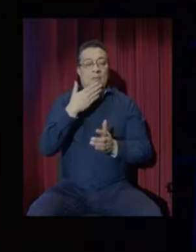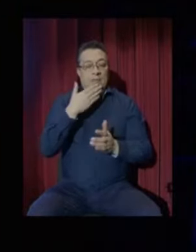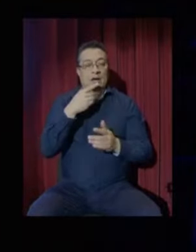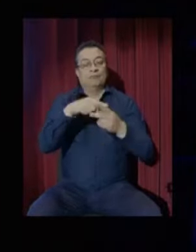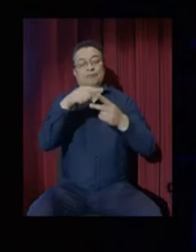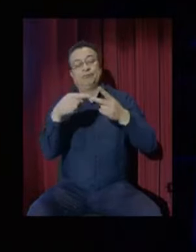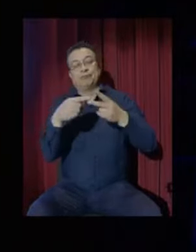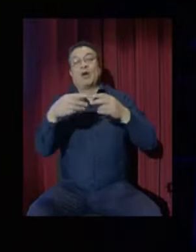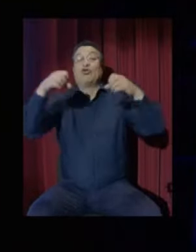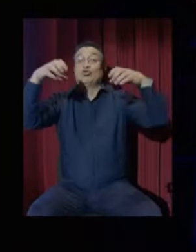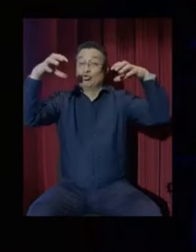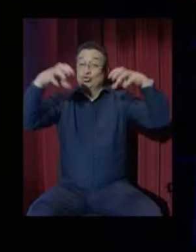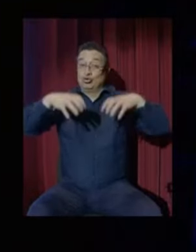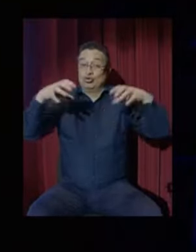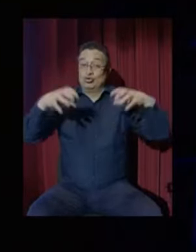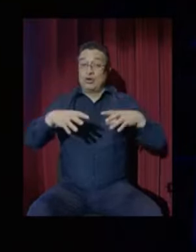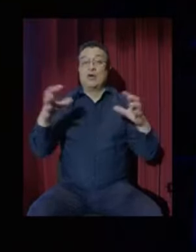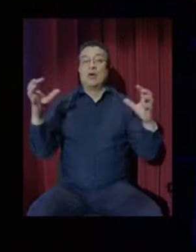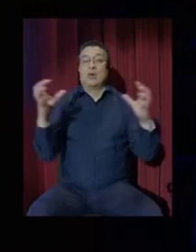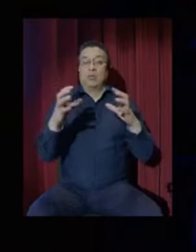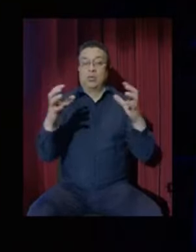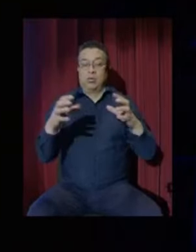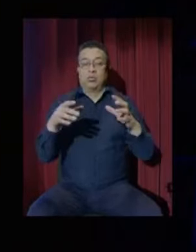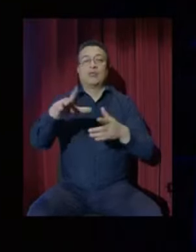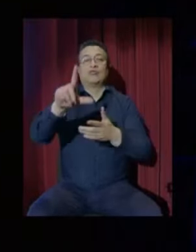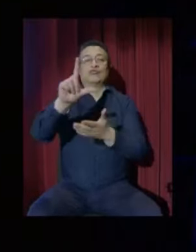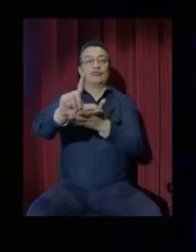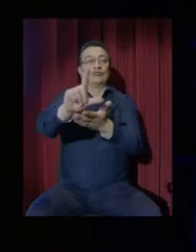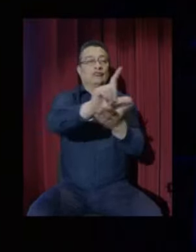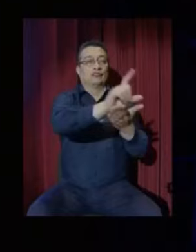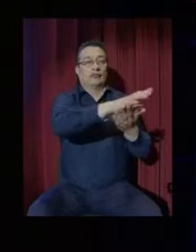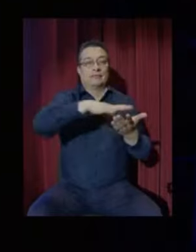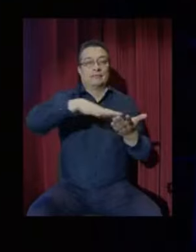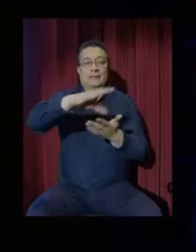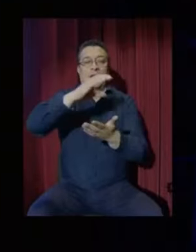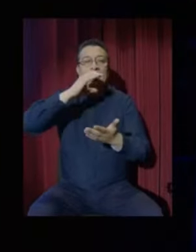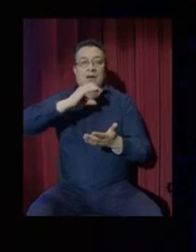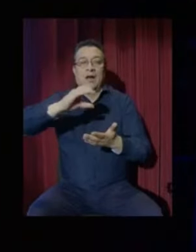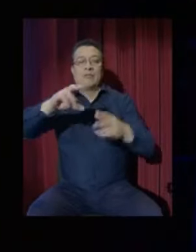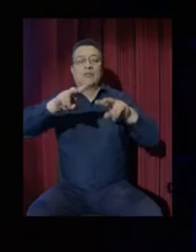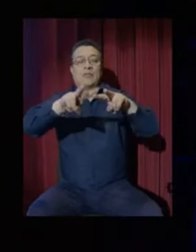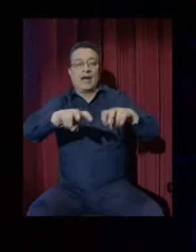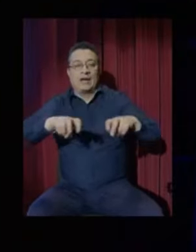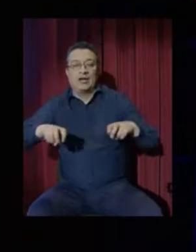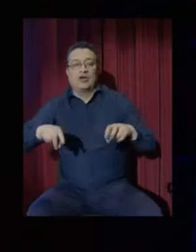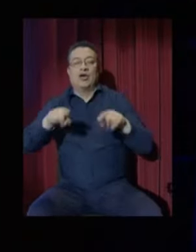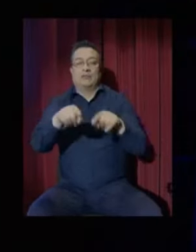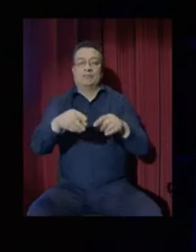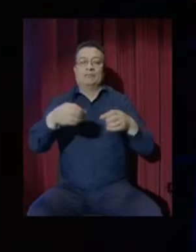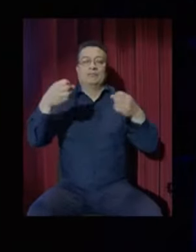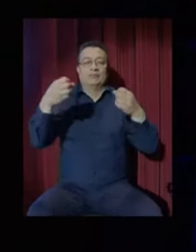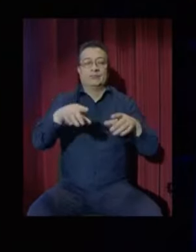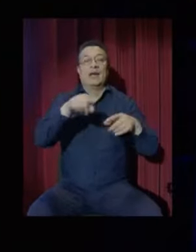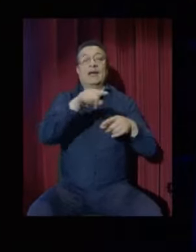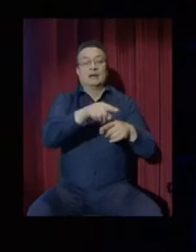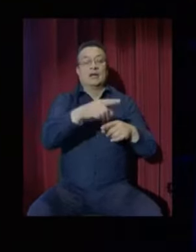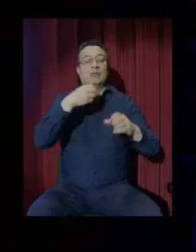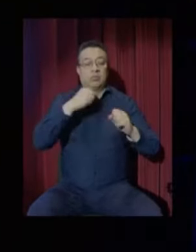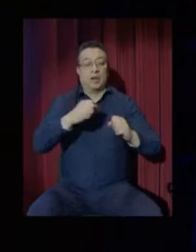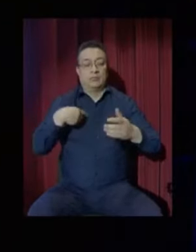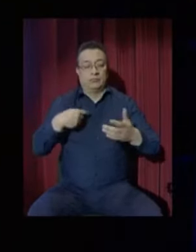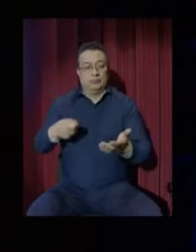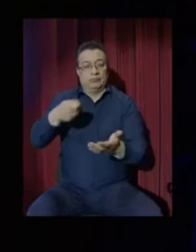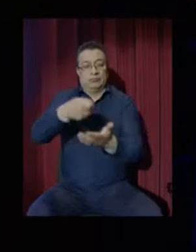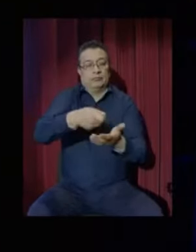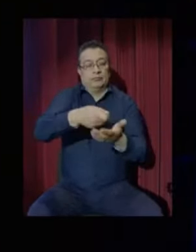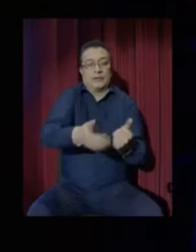impactaron fuertemente nuestra zona agrícola y que eh justamente estos recursos permitieron mitigar y